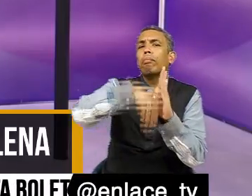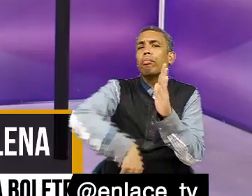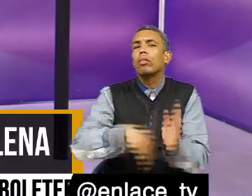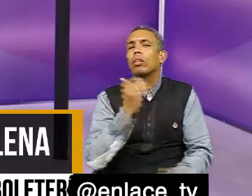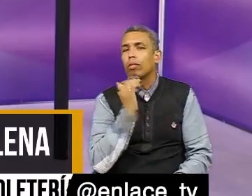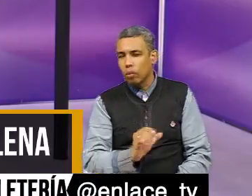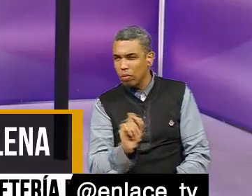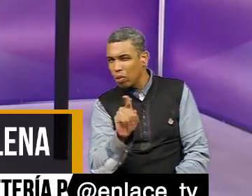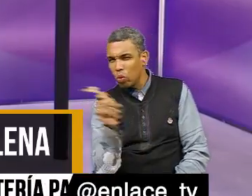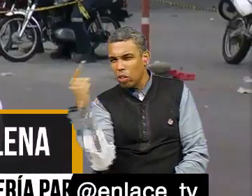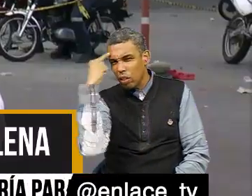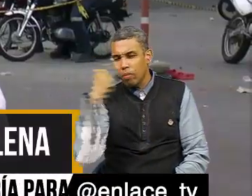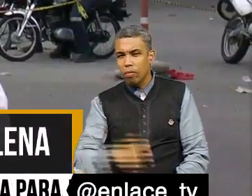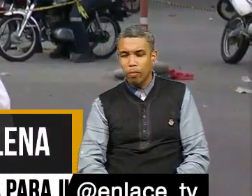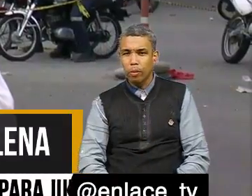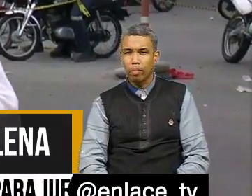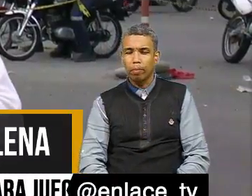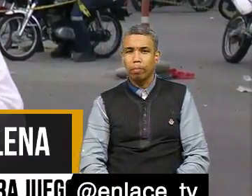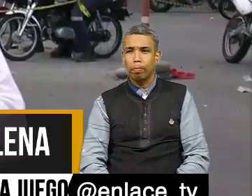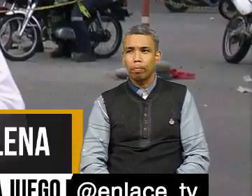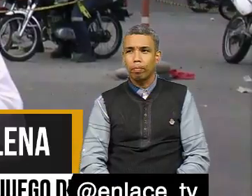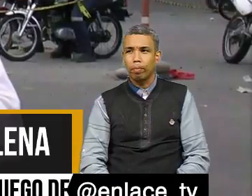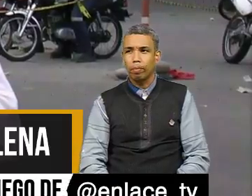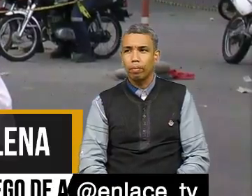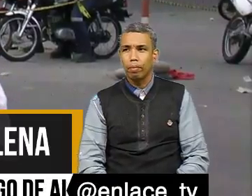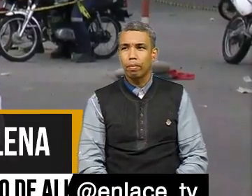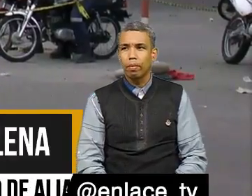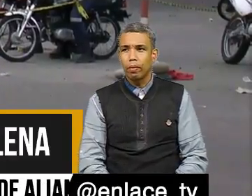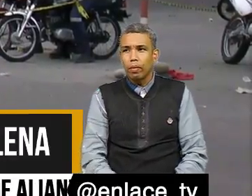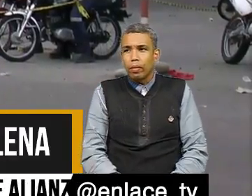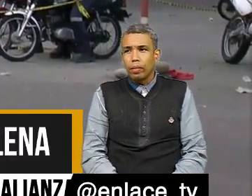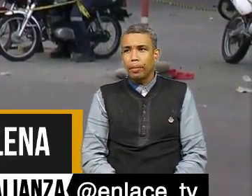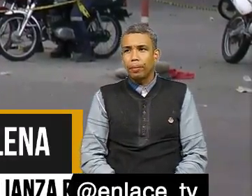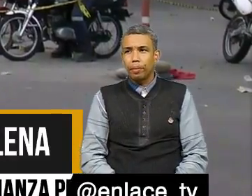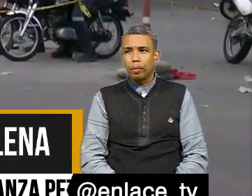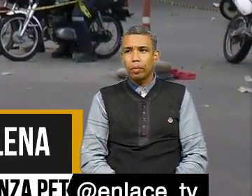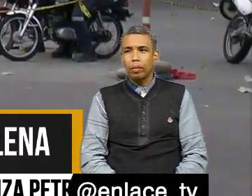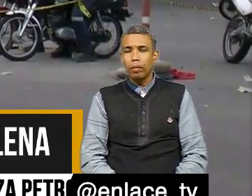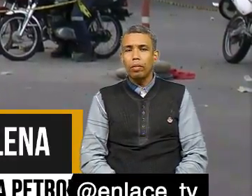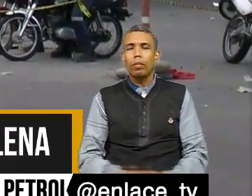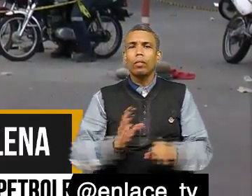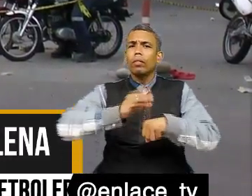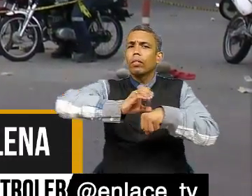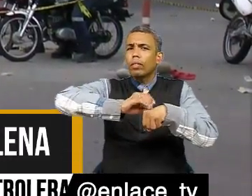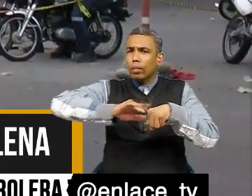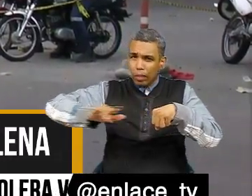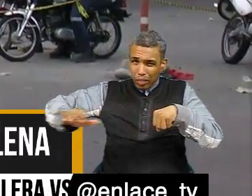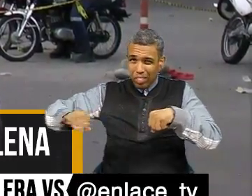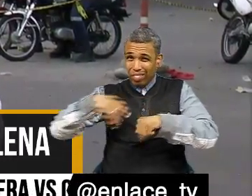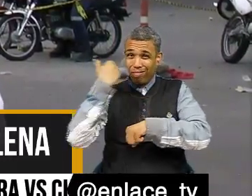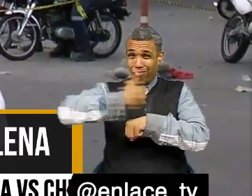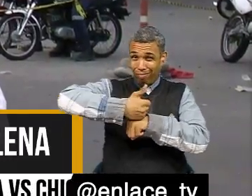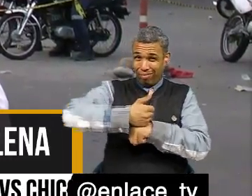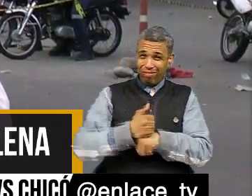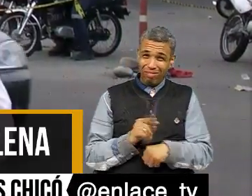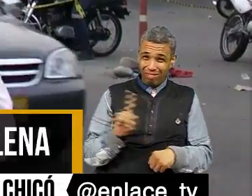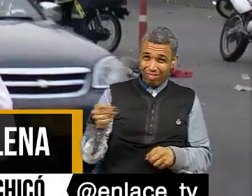Janet, aquí ha ocurrido que en principio, antes de agudizarse esta crisis, el director de Cor Magdalena, Luis Álvaro